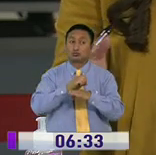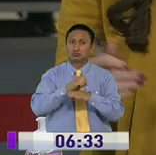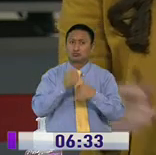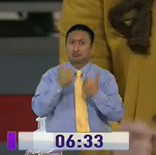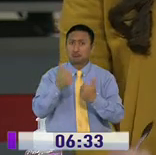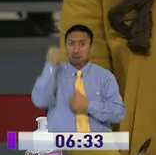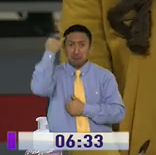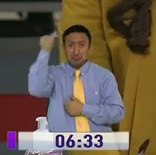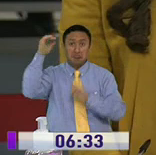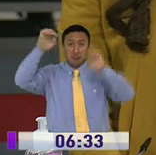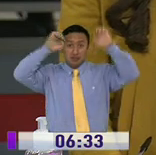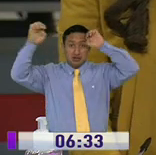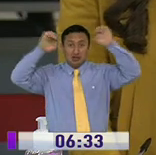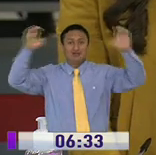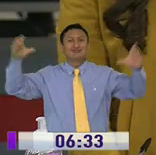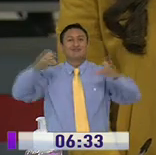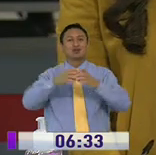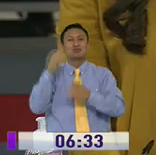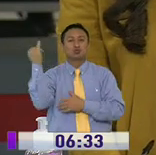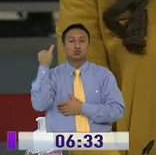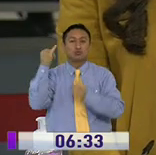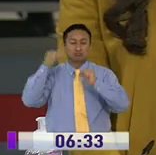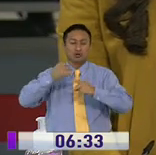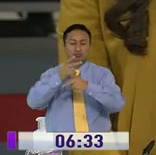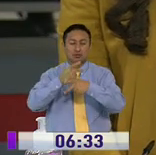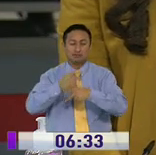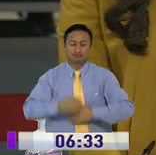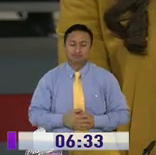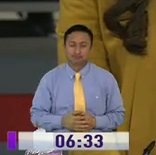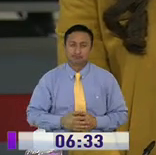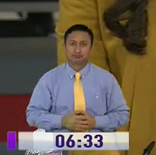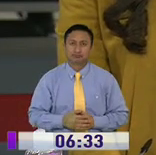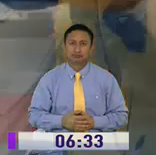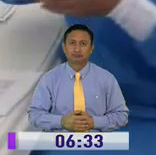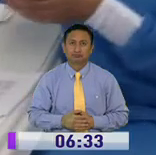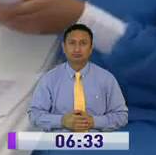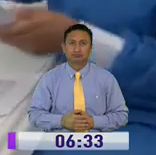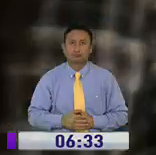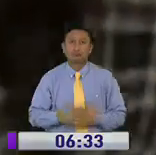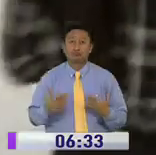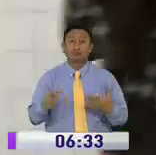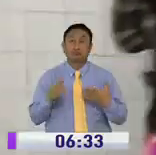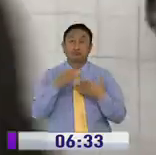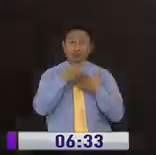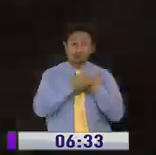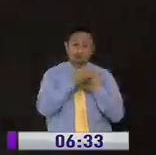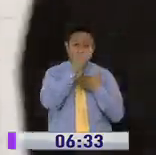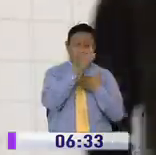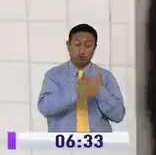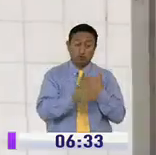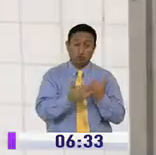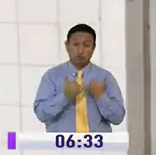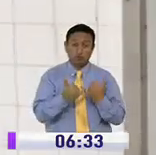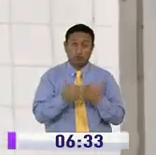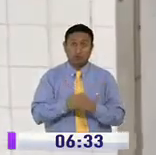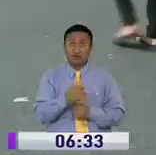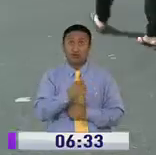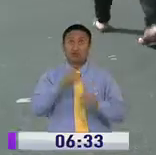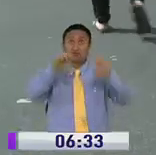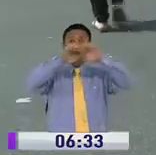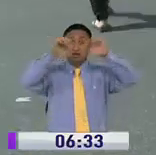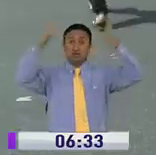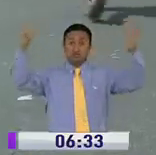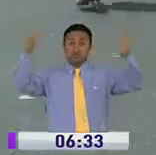de las estrategias de la Cámara de Industrias y Producción. El COVID-19 ha puesto en jaque a las